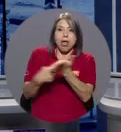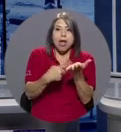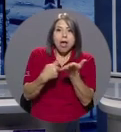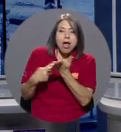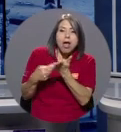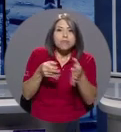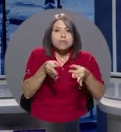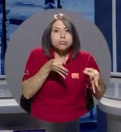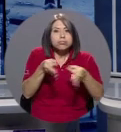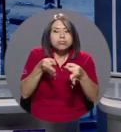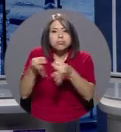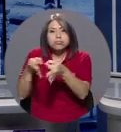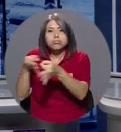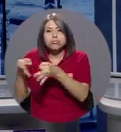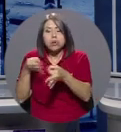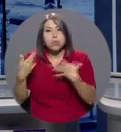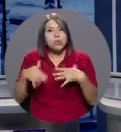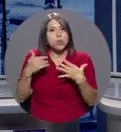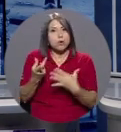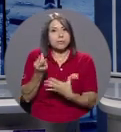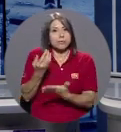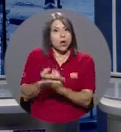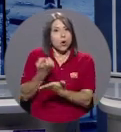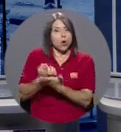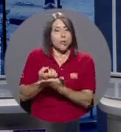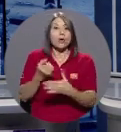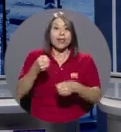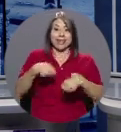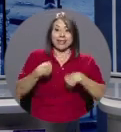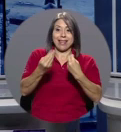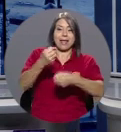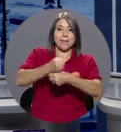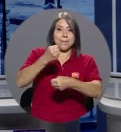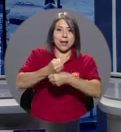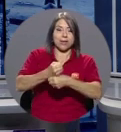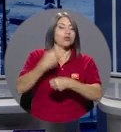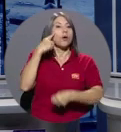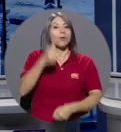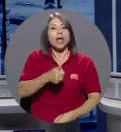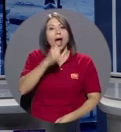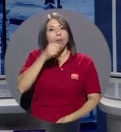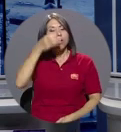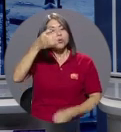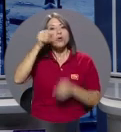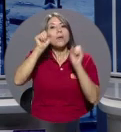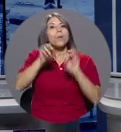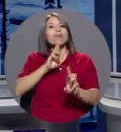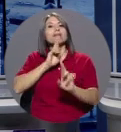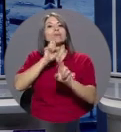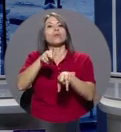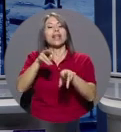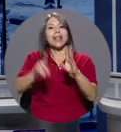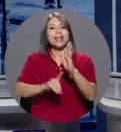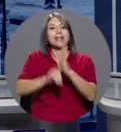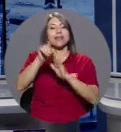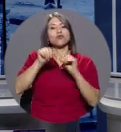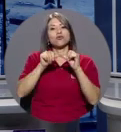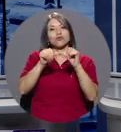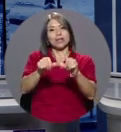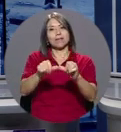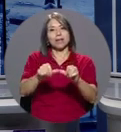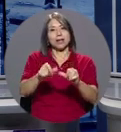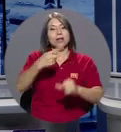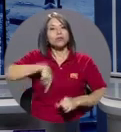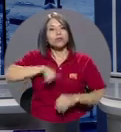el potencial realmente económico y de empleos, porque o sea, la acuacultura como tal puede responder a lo que le llamamos desarrollo